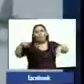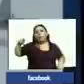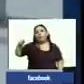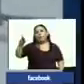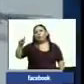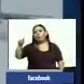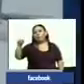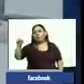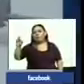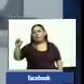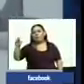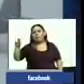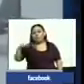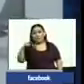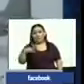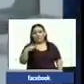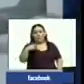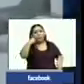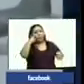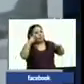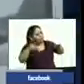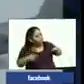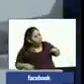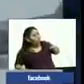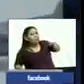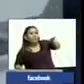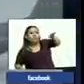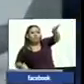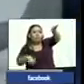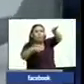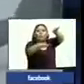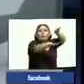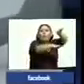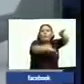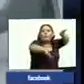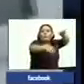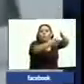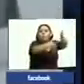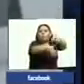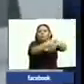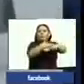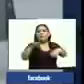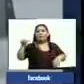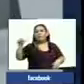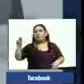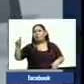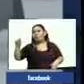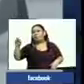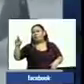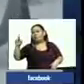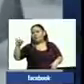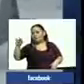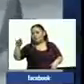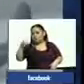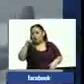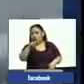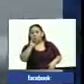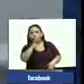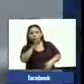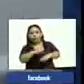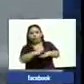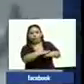extremo austral de Chile con destino a una base de la Antártida esto según ha informado un comunicado de la Fuerza Aérea